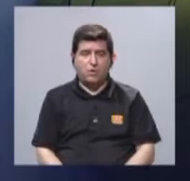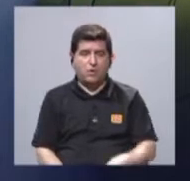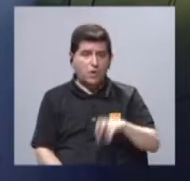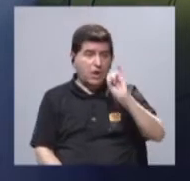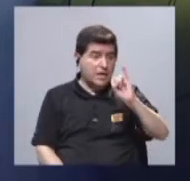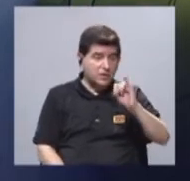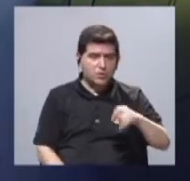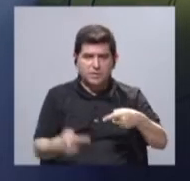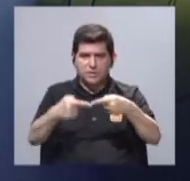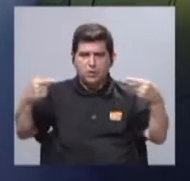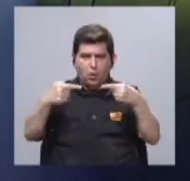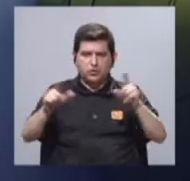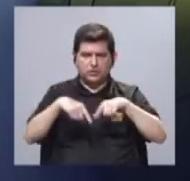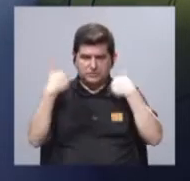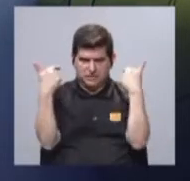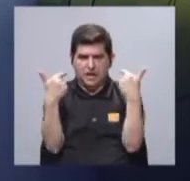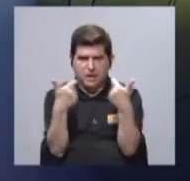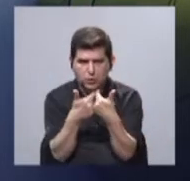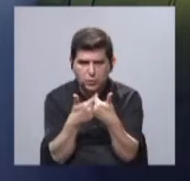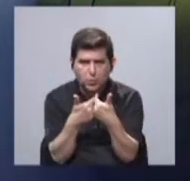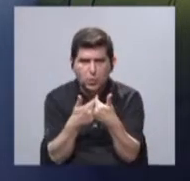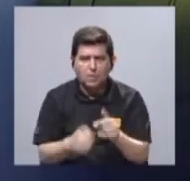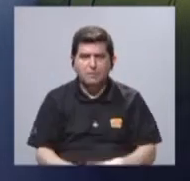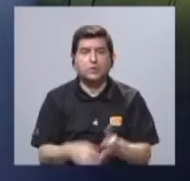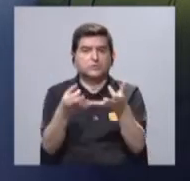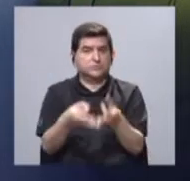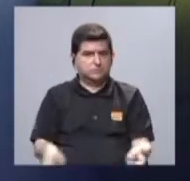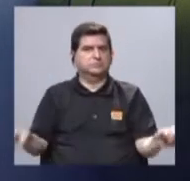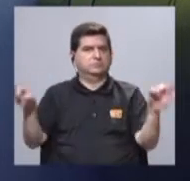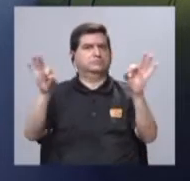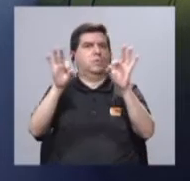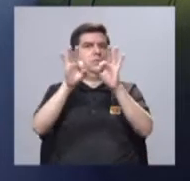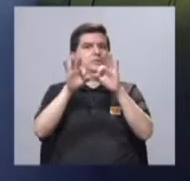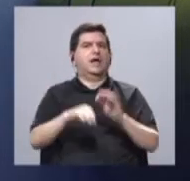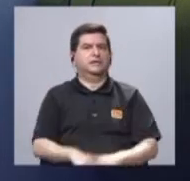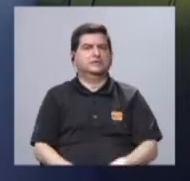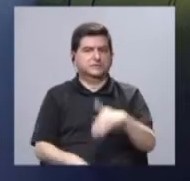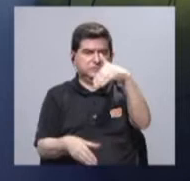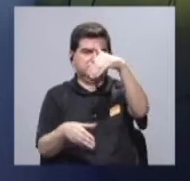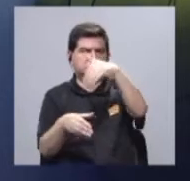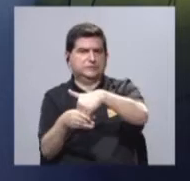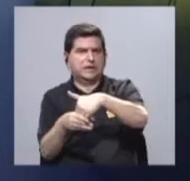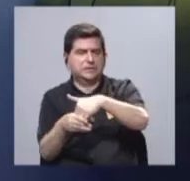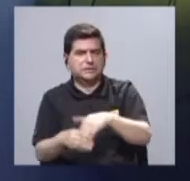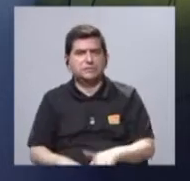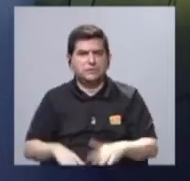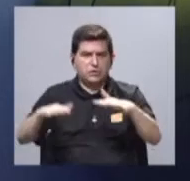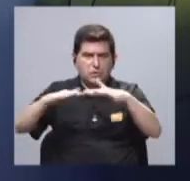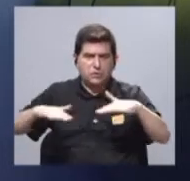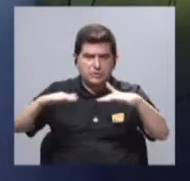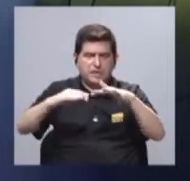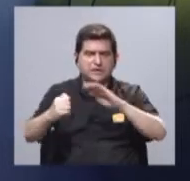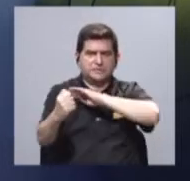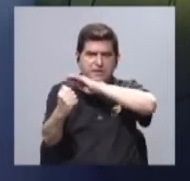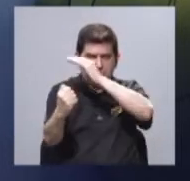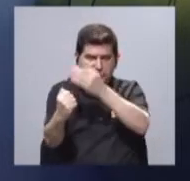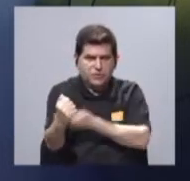políticos. Iturbide entró en choque con grupos de importancia,